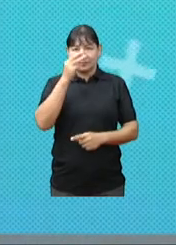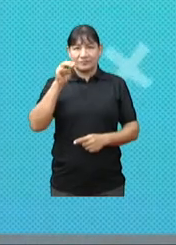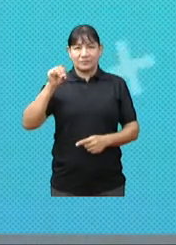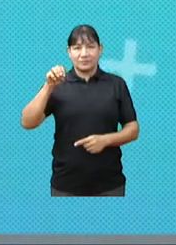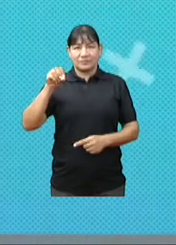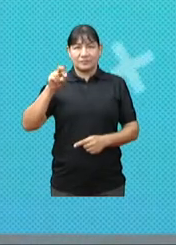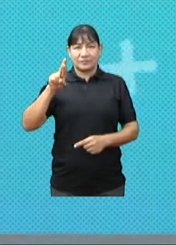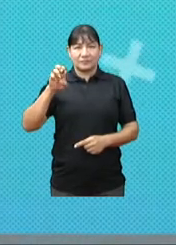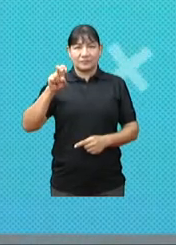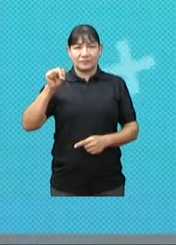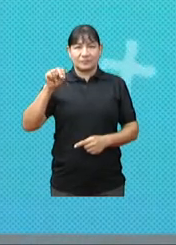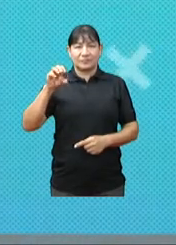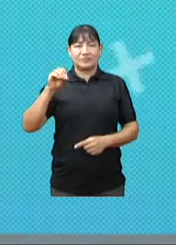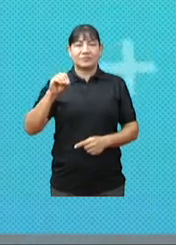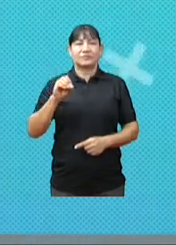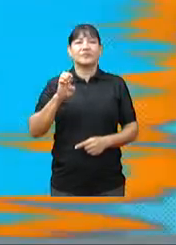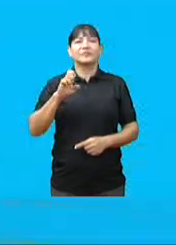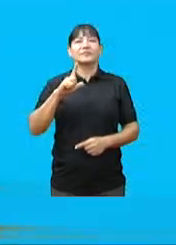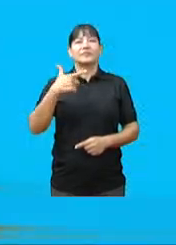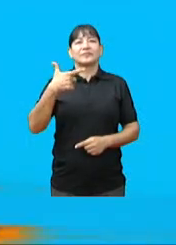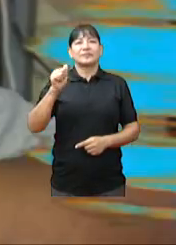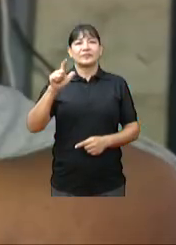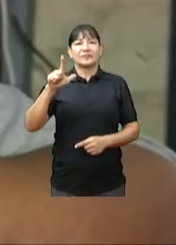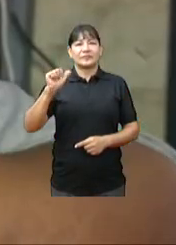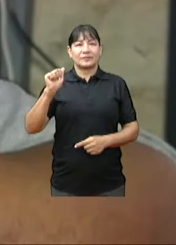el galán de la fotografía.